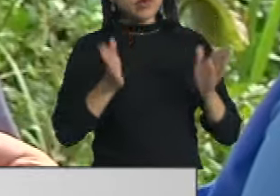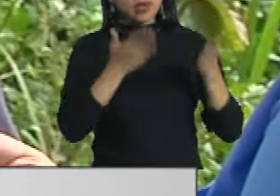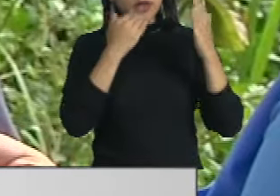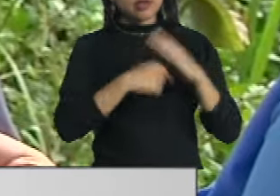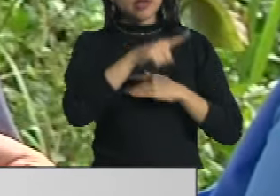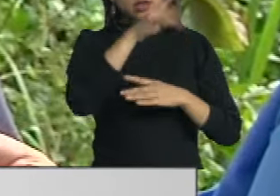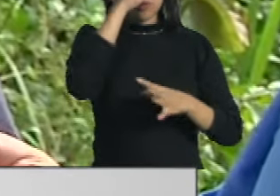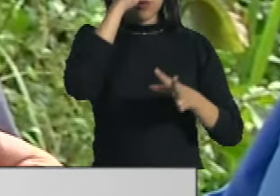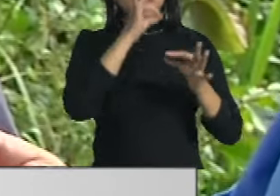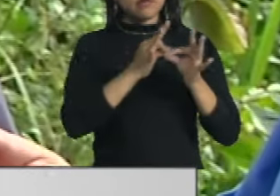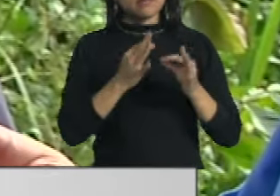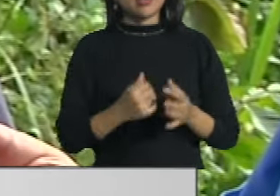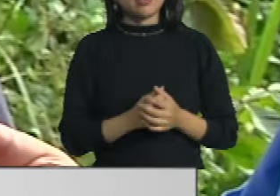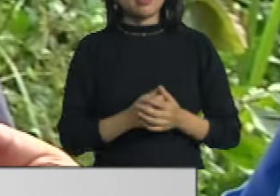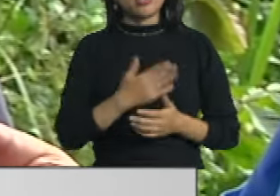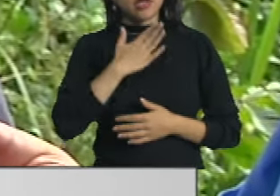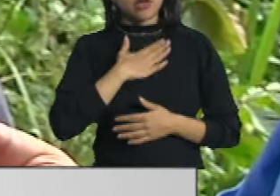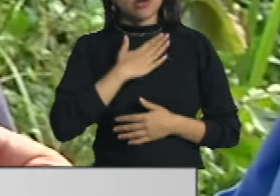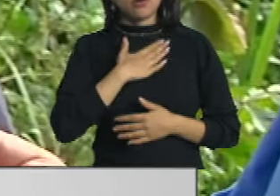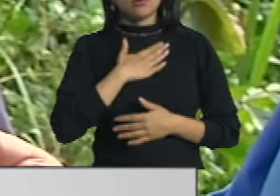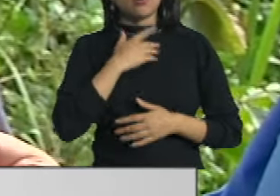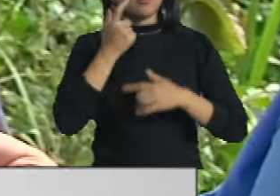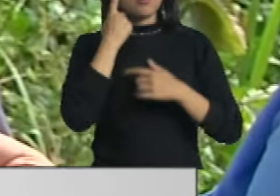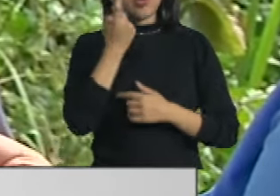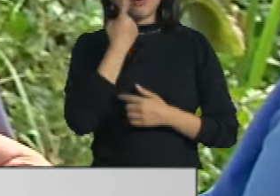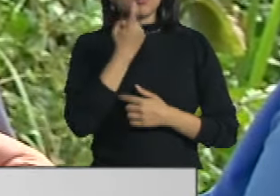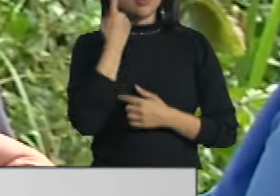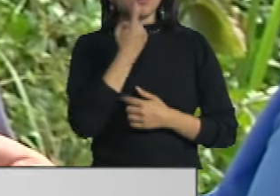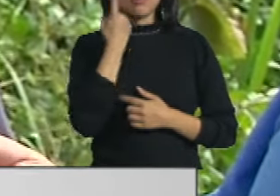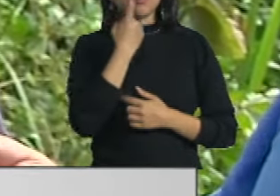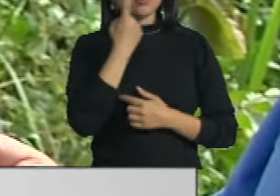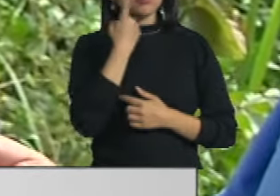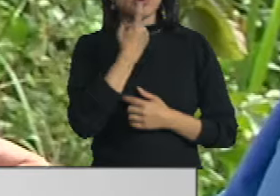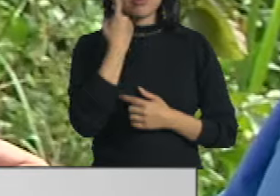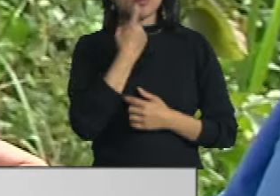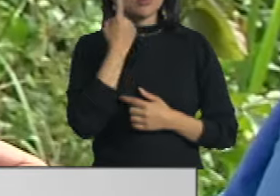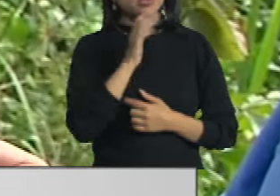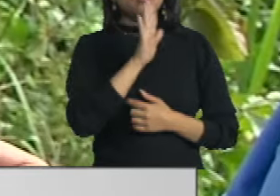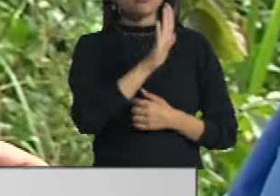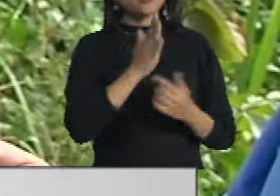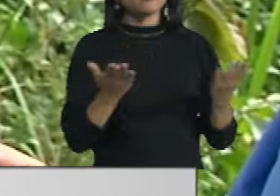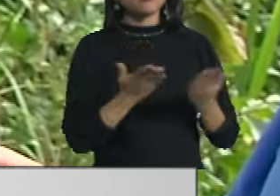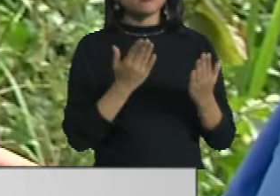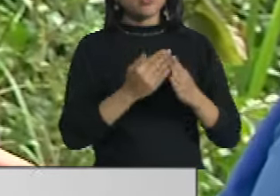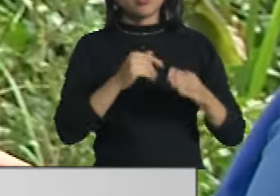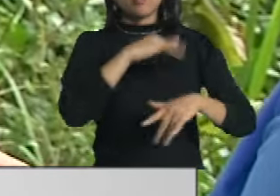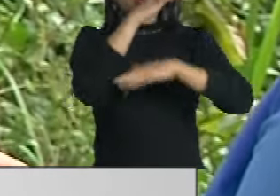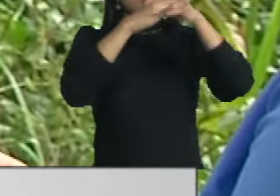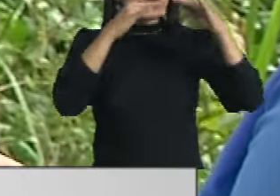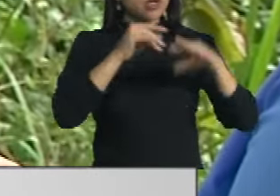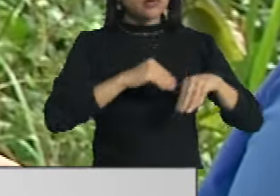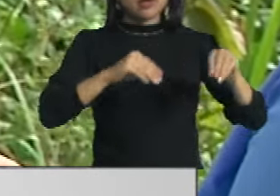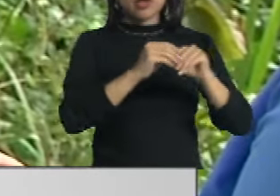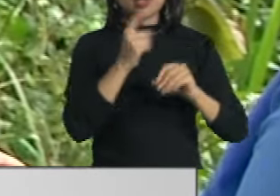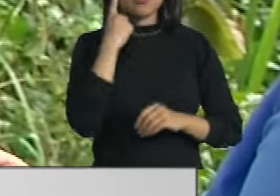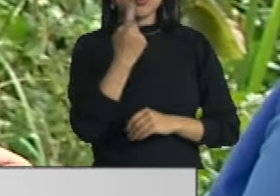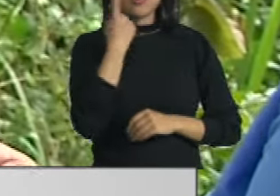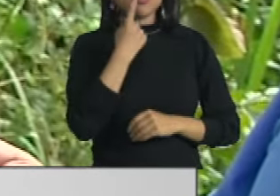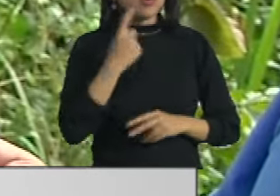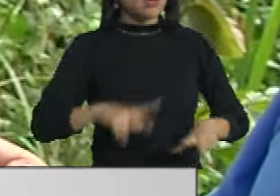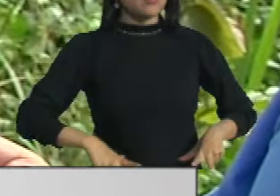fe que personalmente yo no voy a dejar de buscarla. La voy a buscar por cielo y tierra, mientras Dios me preste